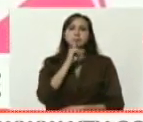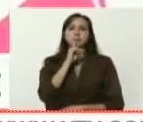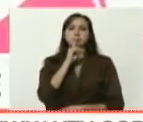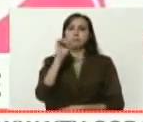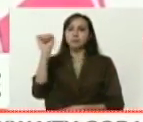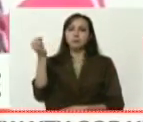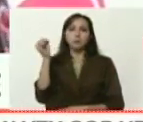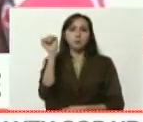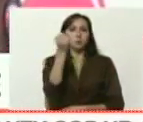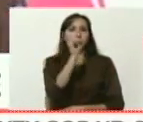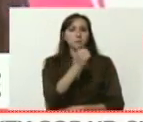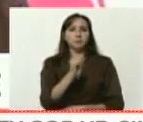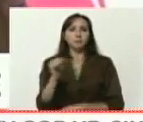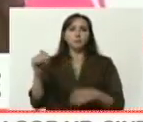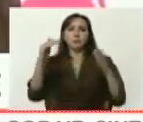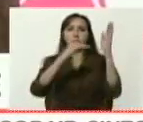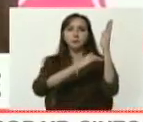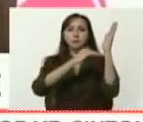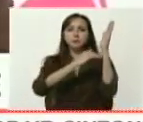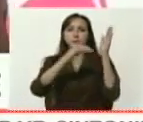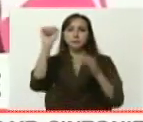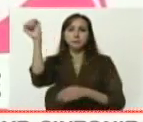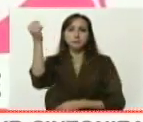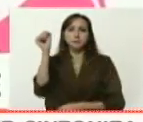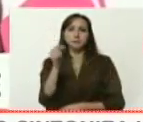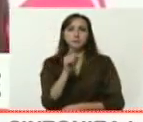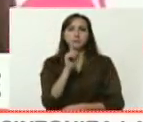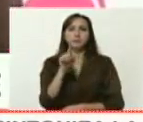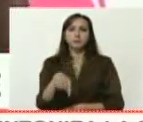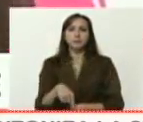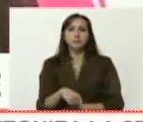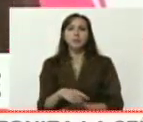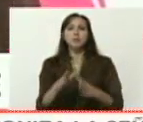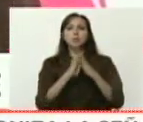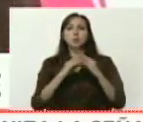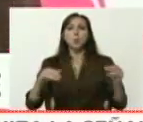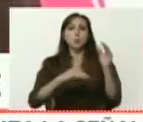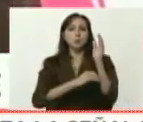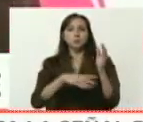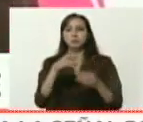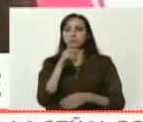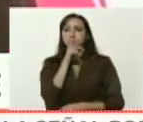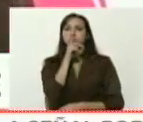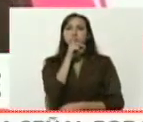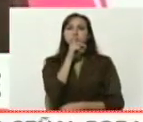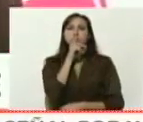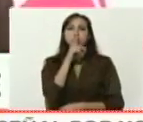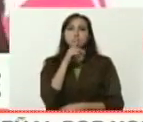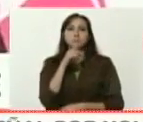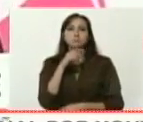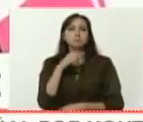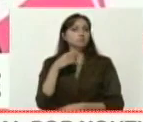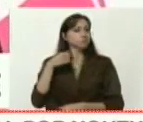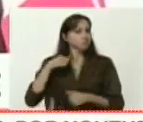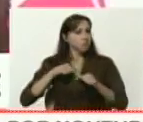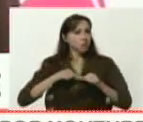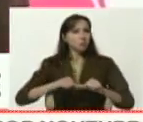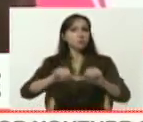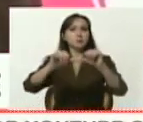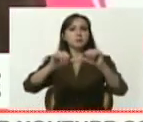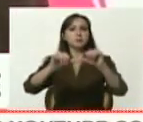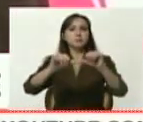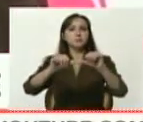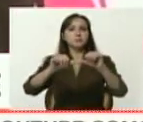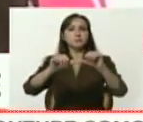campanarios, que se callen los redobles en todos los campanarios. Vamos, UPA, carajo,